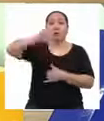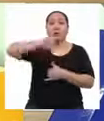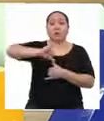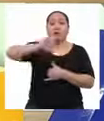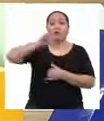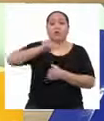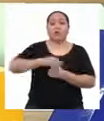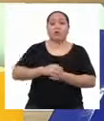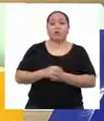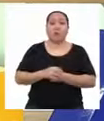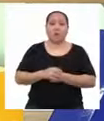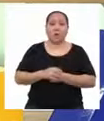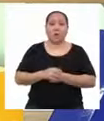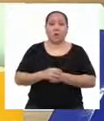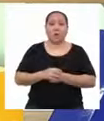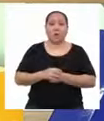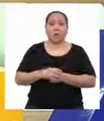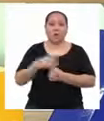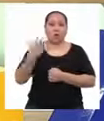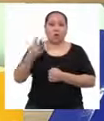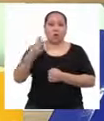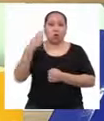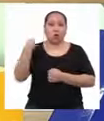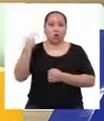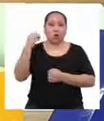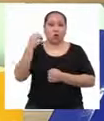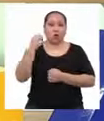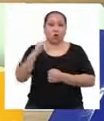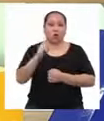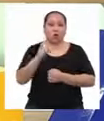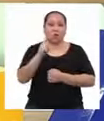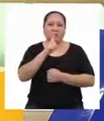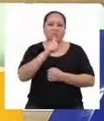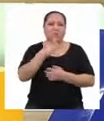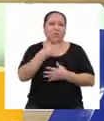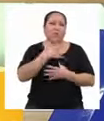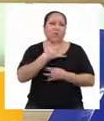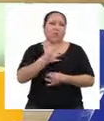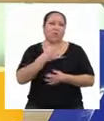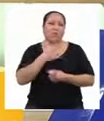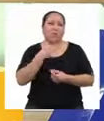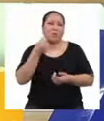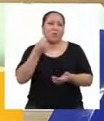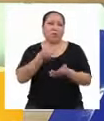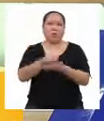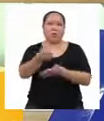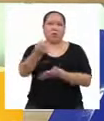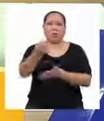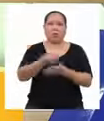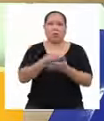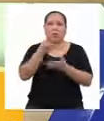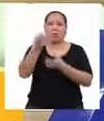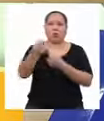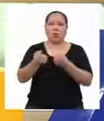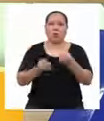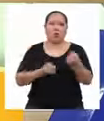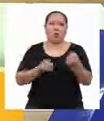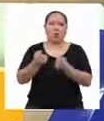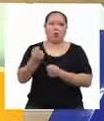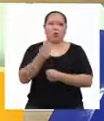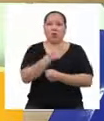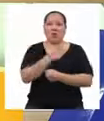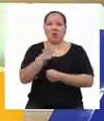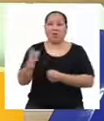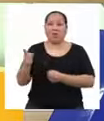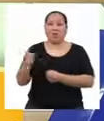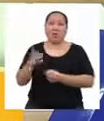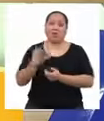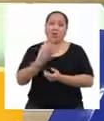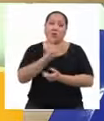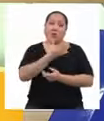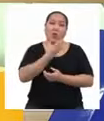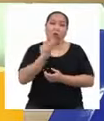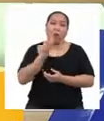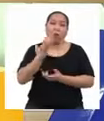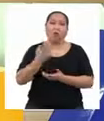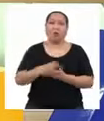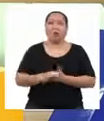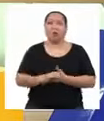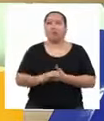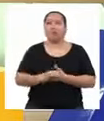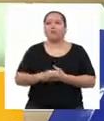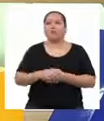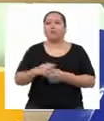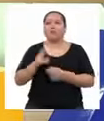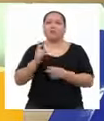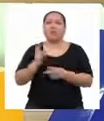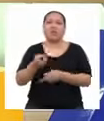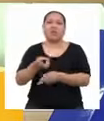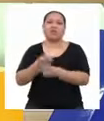más jóvenes cada vez tienen menos interés por comprar un auto. Ellos prefieren alquilar autos o